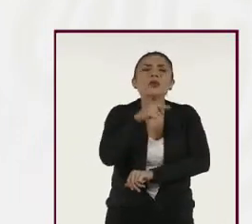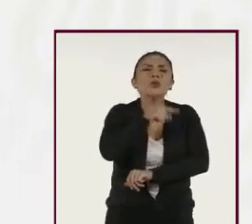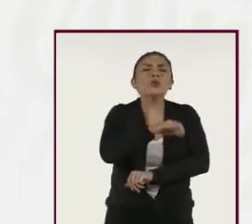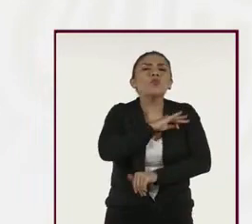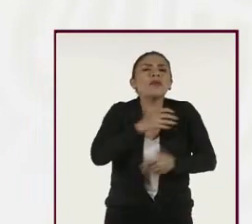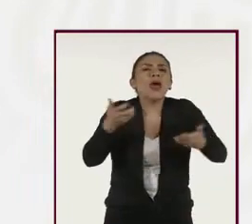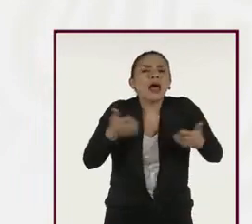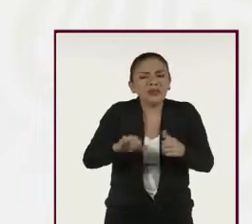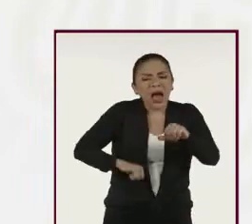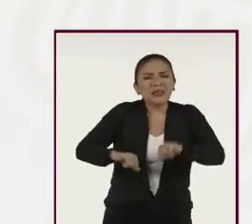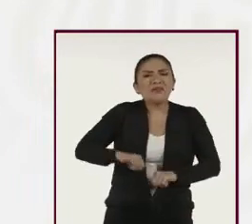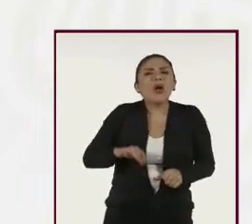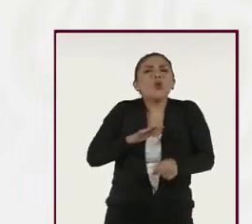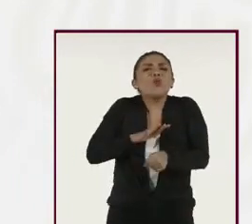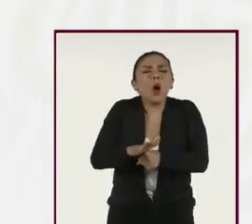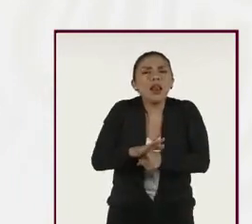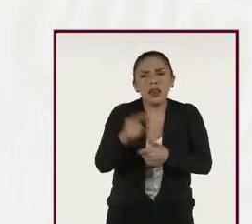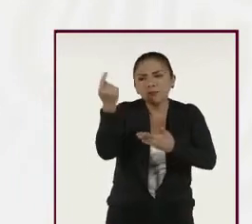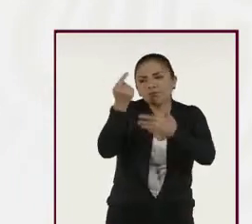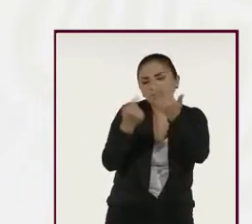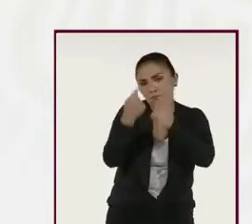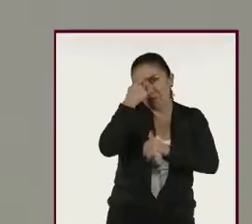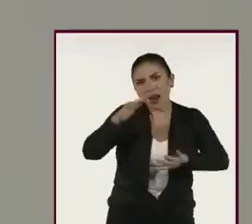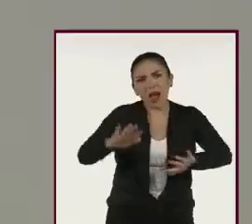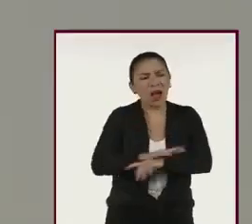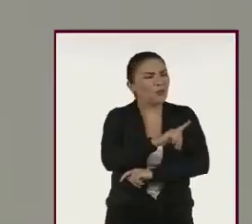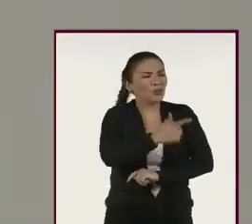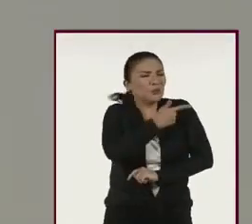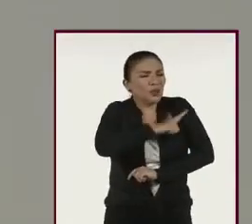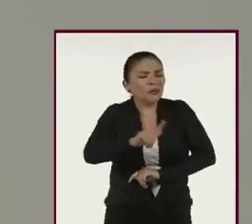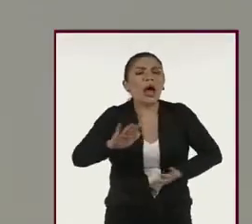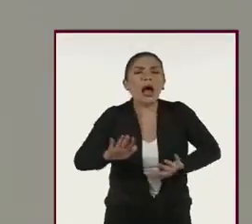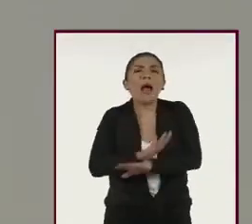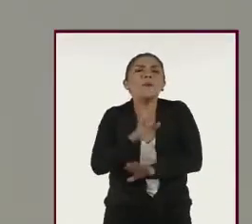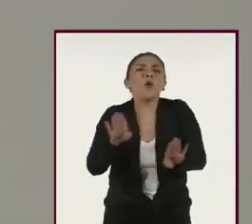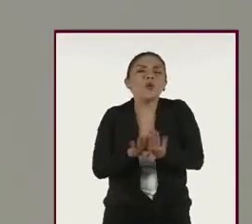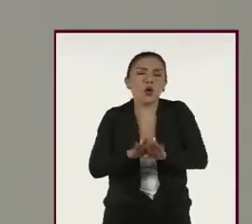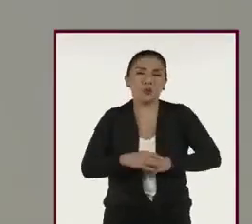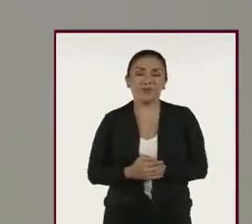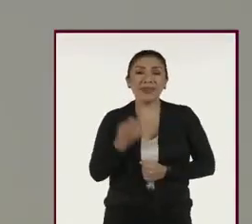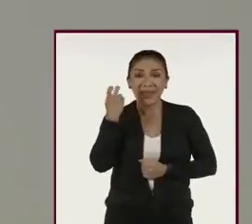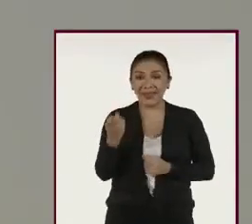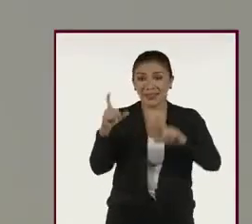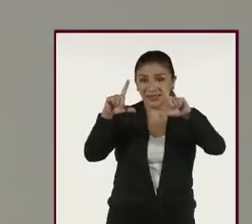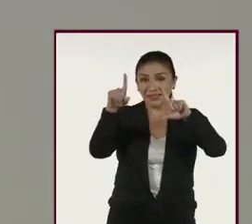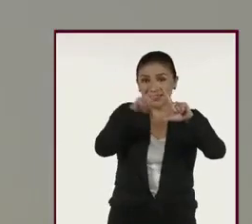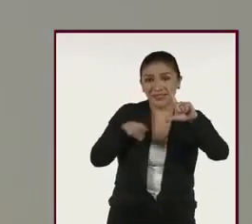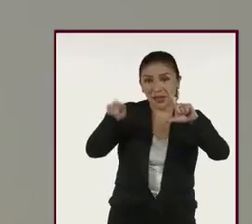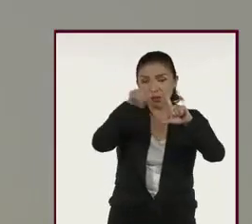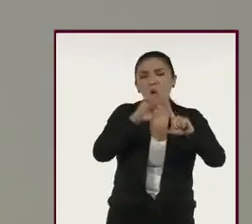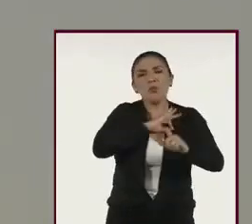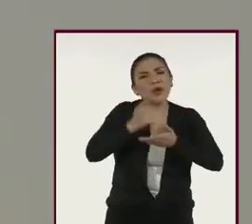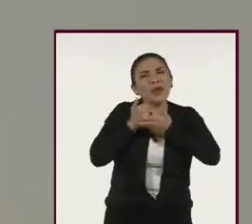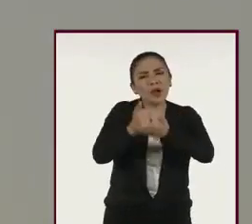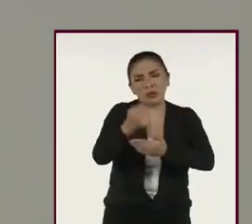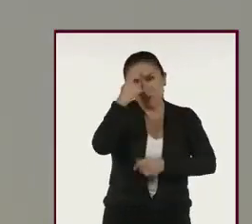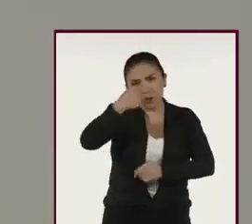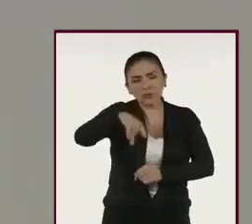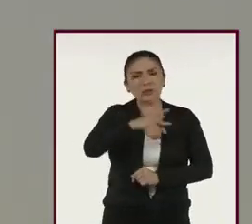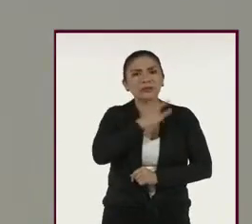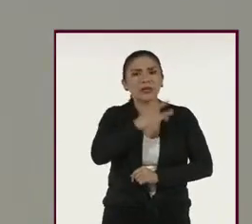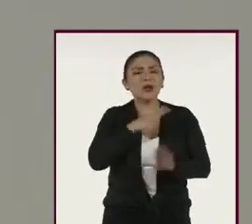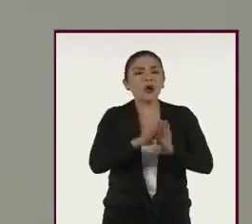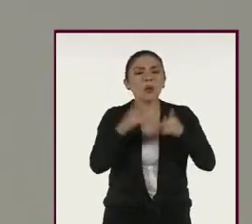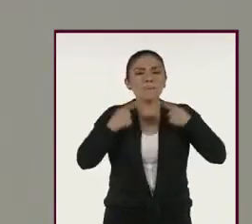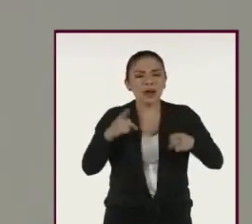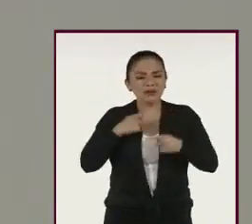acciones que pueden llevar a cabo para modificar eso que desean. Este círculo de la conciencia nos puede ayudar a acercarnos hacia la percepción